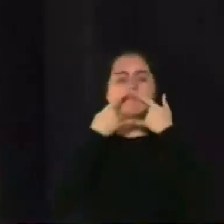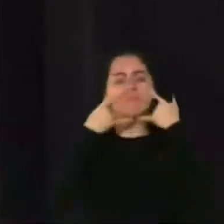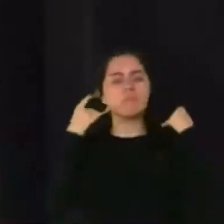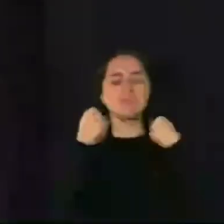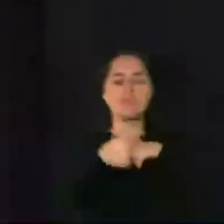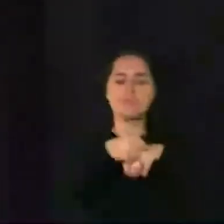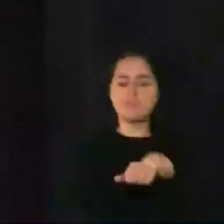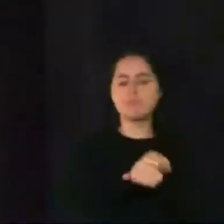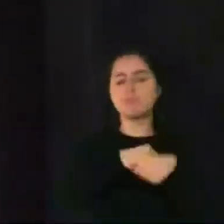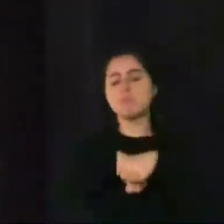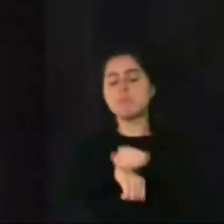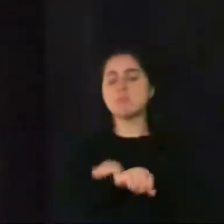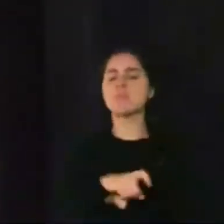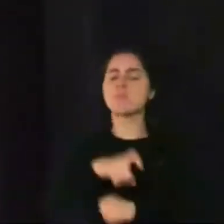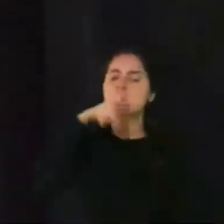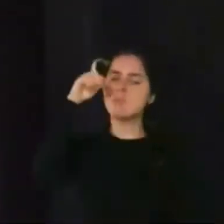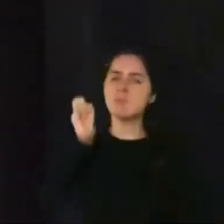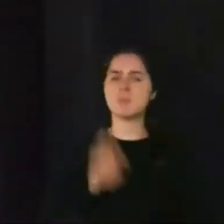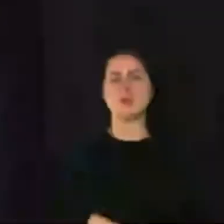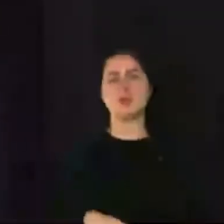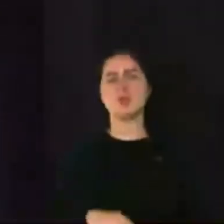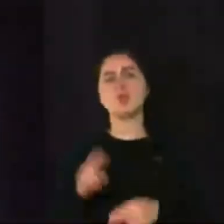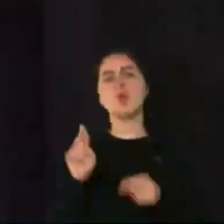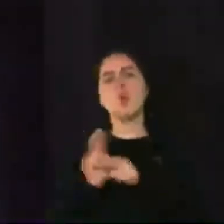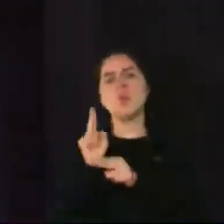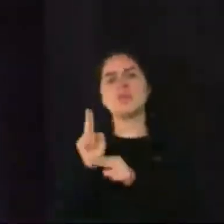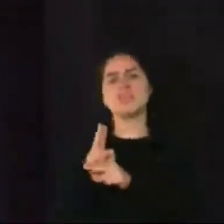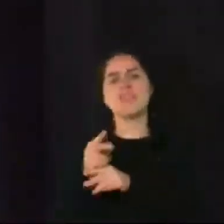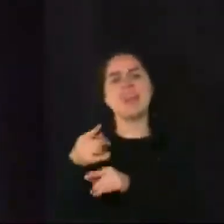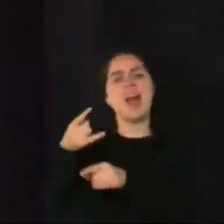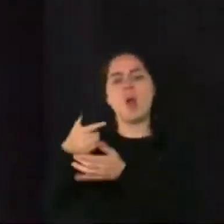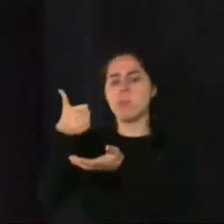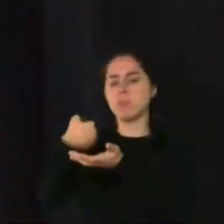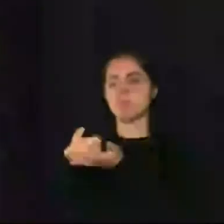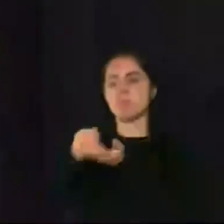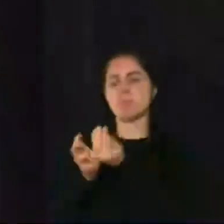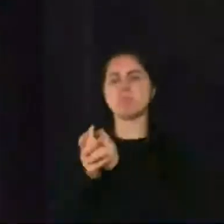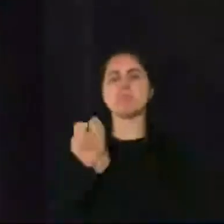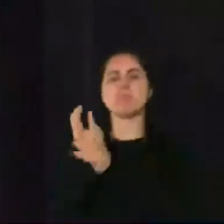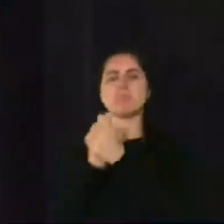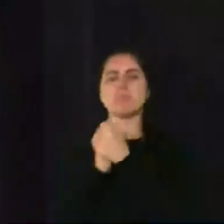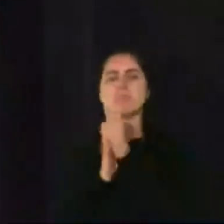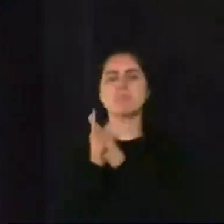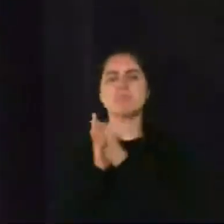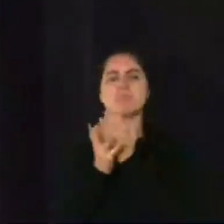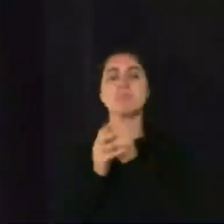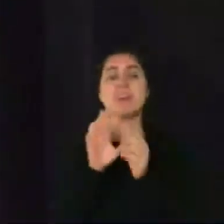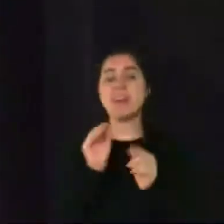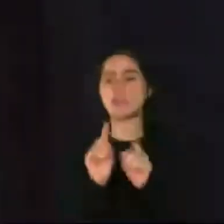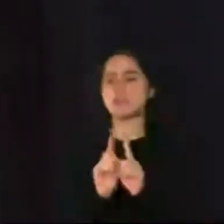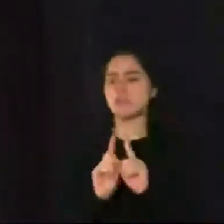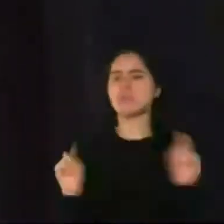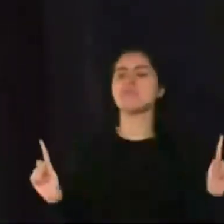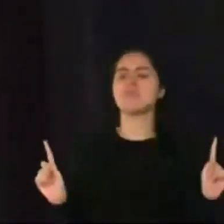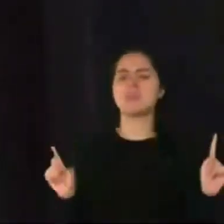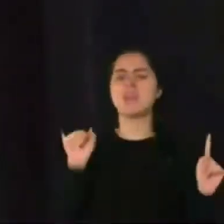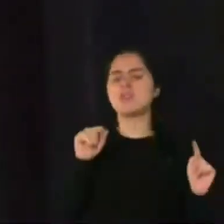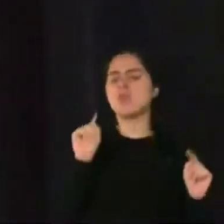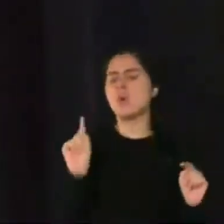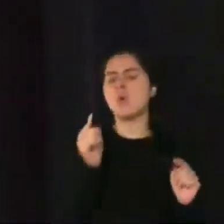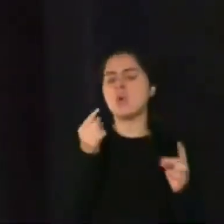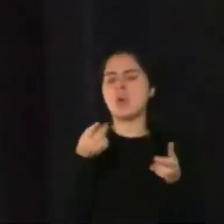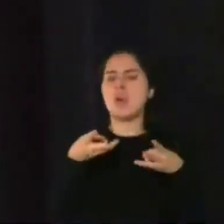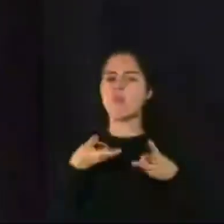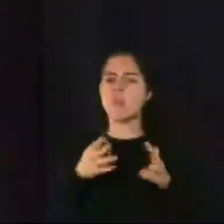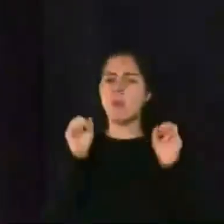utilizar la mascarilla, utilizar el hand sanitizer y el distanciamiento social. Es la única manera que tenemos